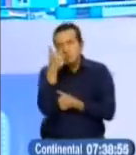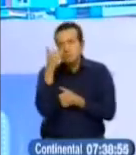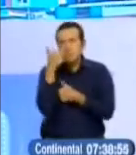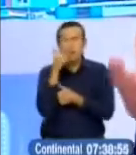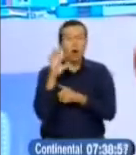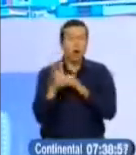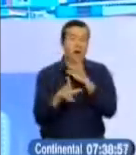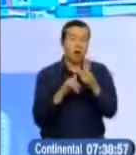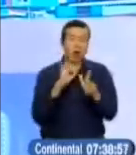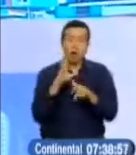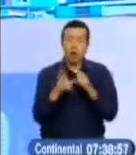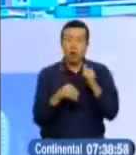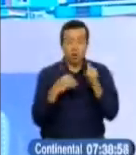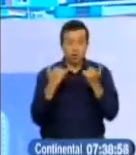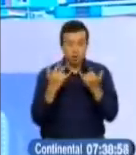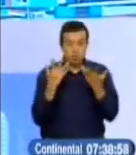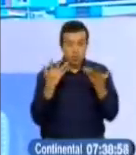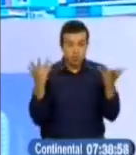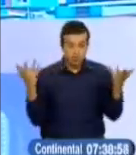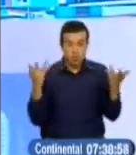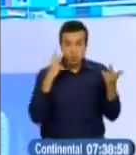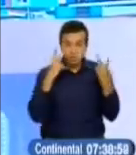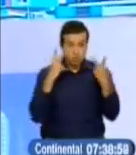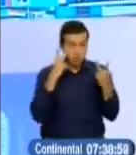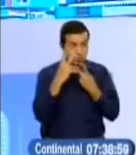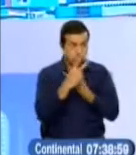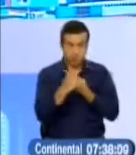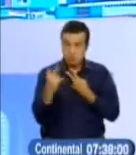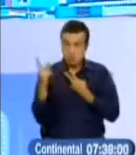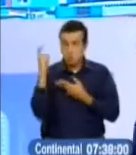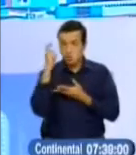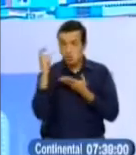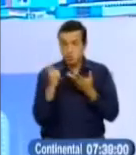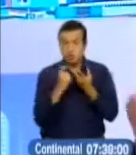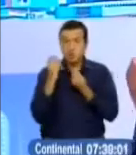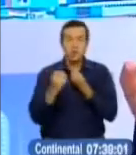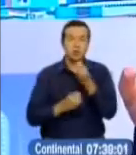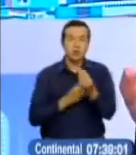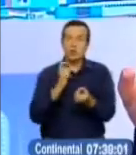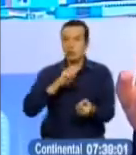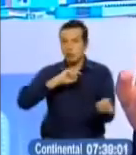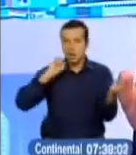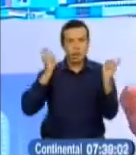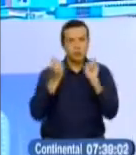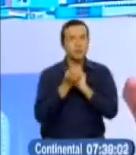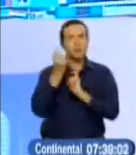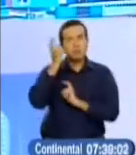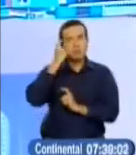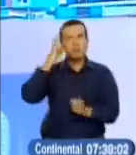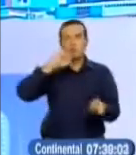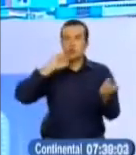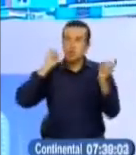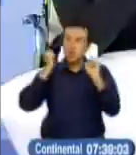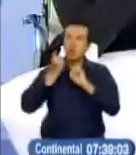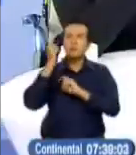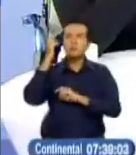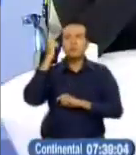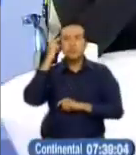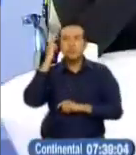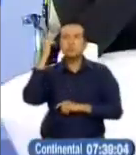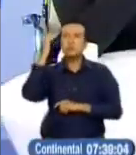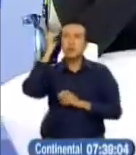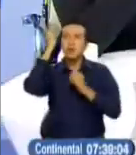de corrupción ahora se ahora ahora se ve y lo que se necesita es un cambio hacia un pensamiento crítico y creativo